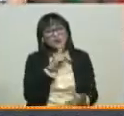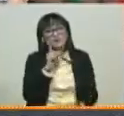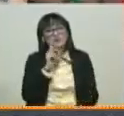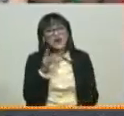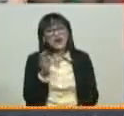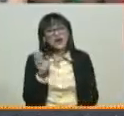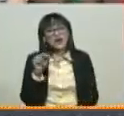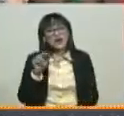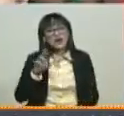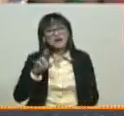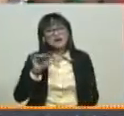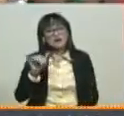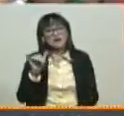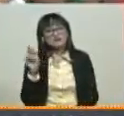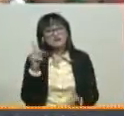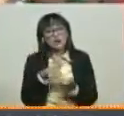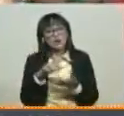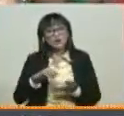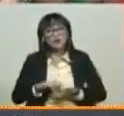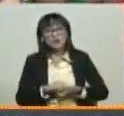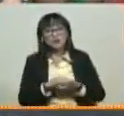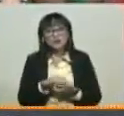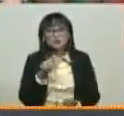ha venido a Trujillo.